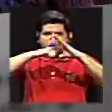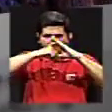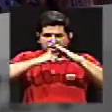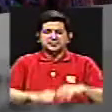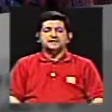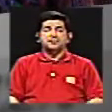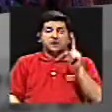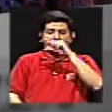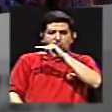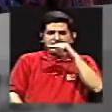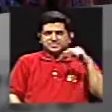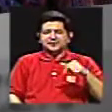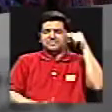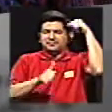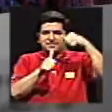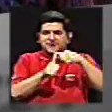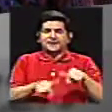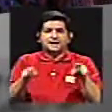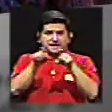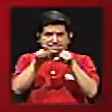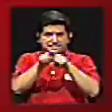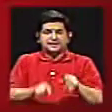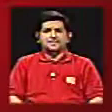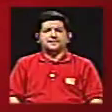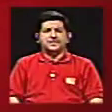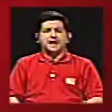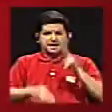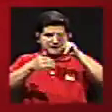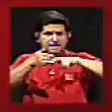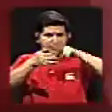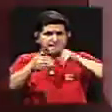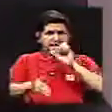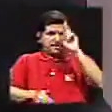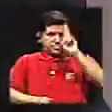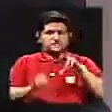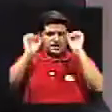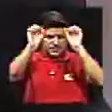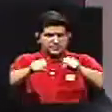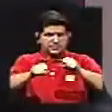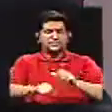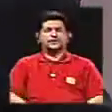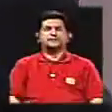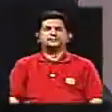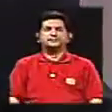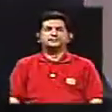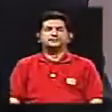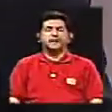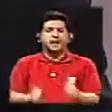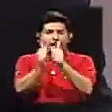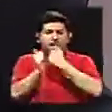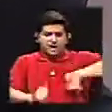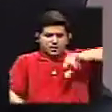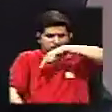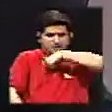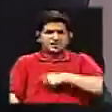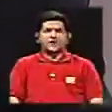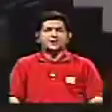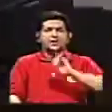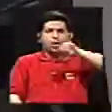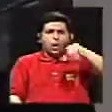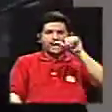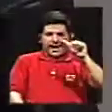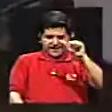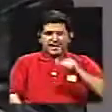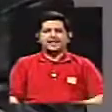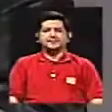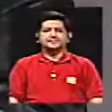Lear sube a escena en Costa Rica. Y en esta ocasión nos acompañan don Jorge